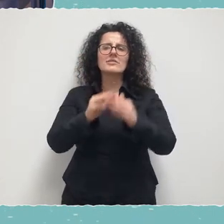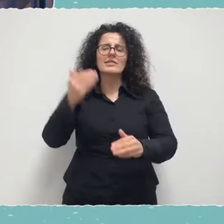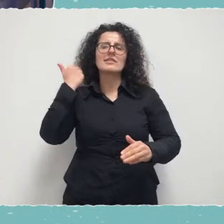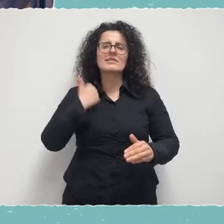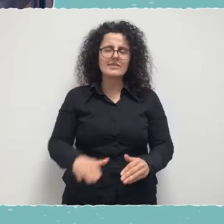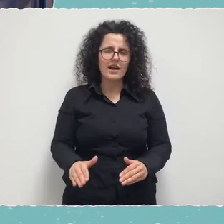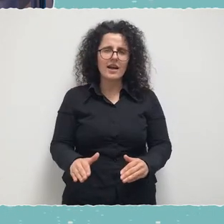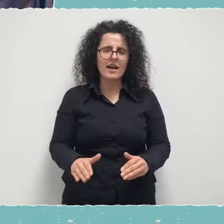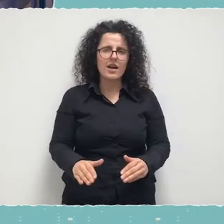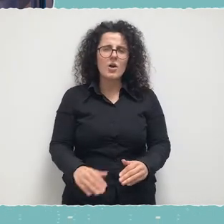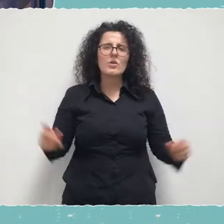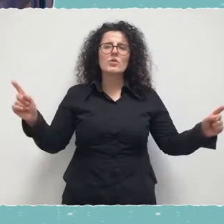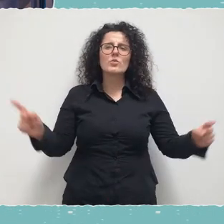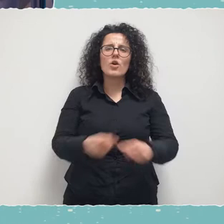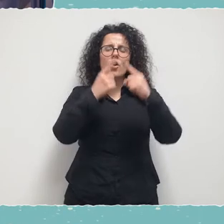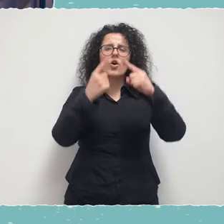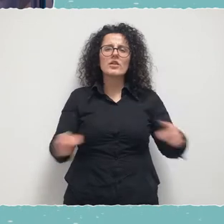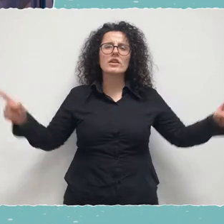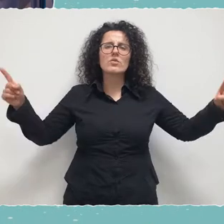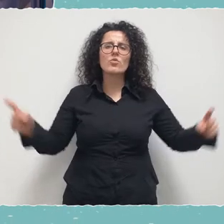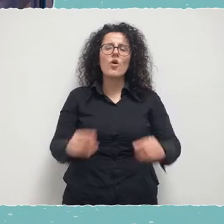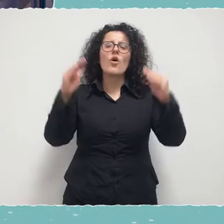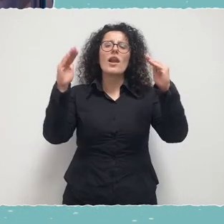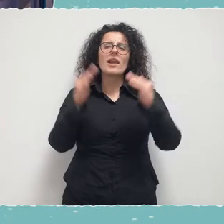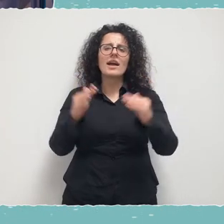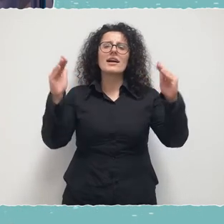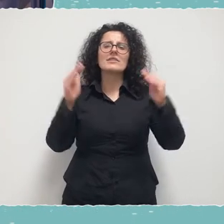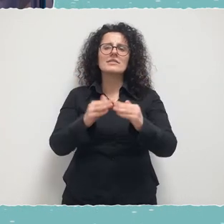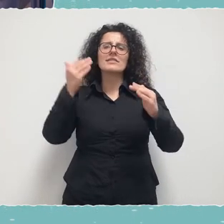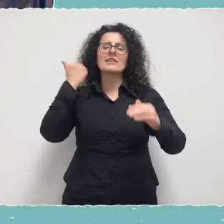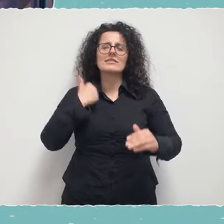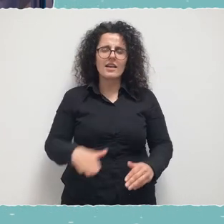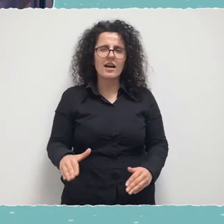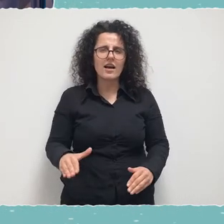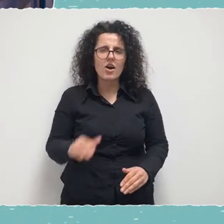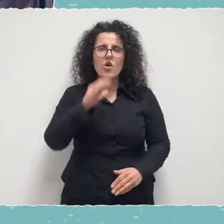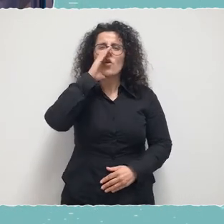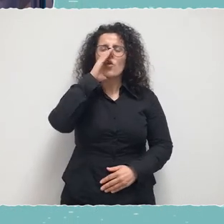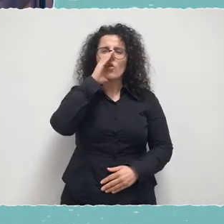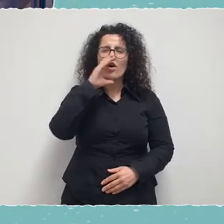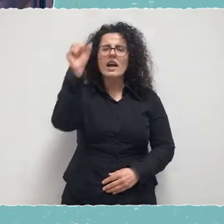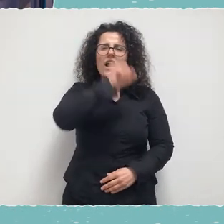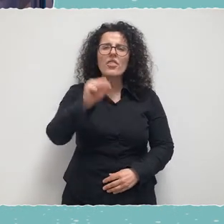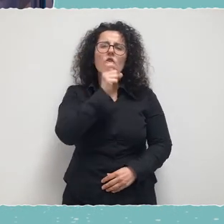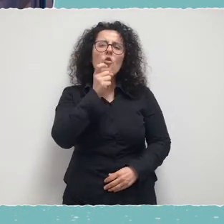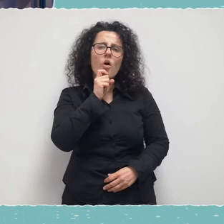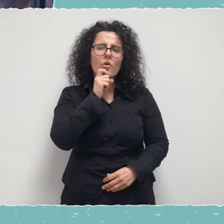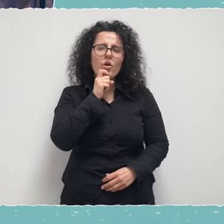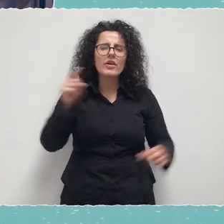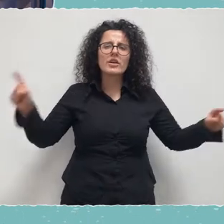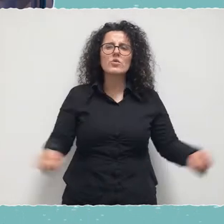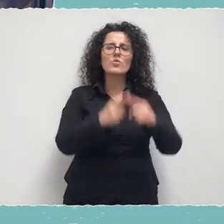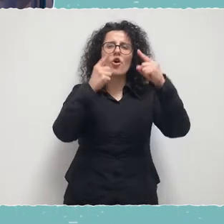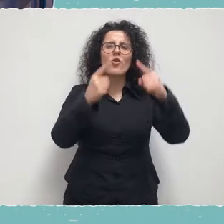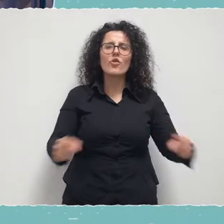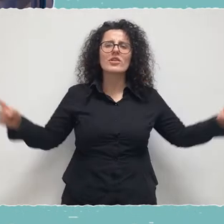rum, ran, a casiña casa está. Rin, rum, ran, a casiña está. Como era